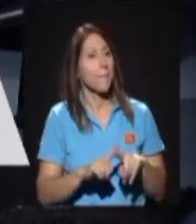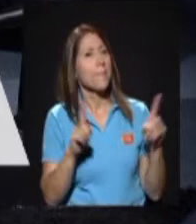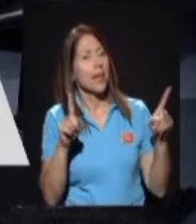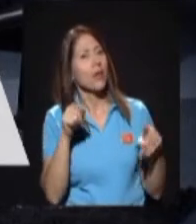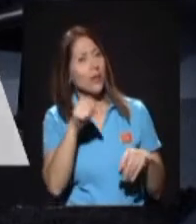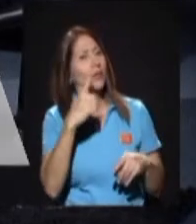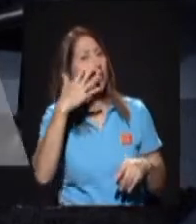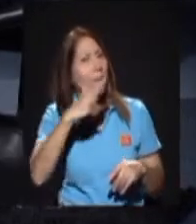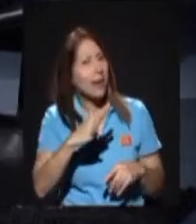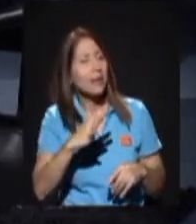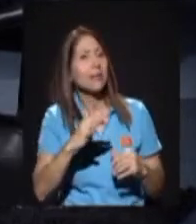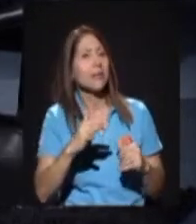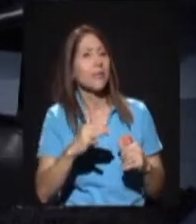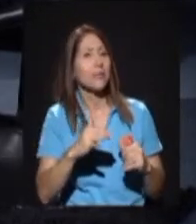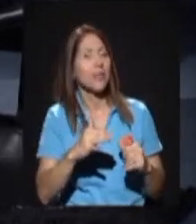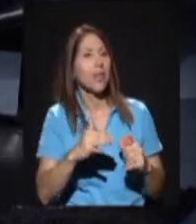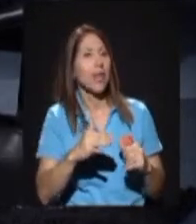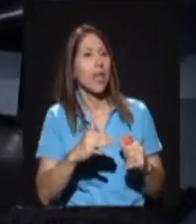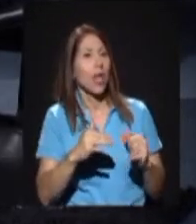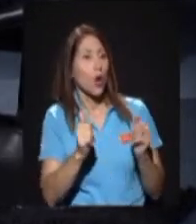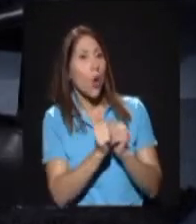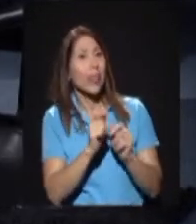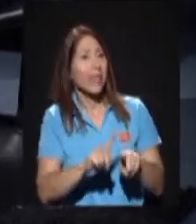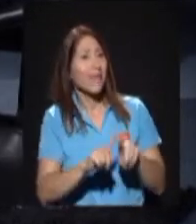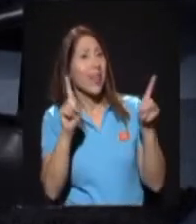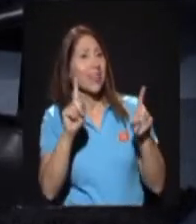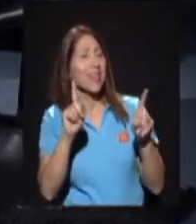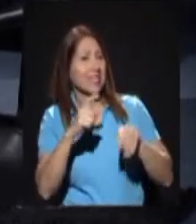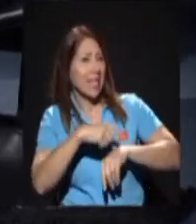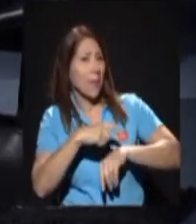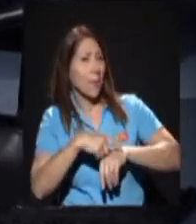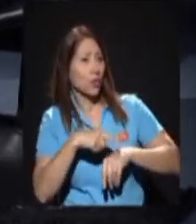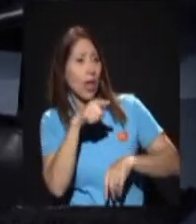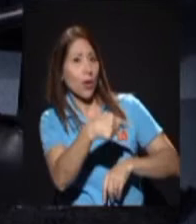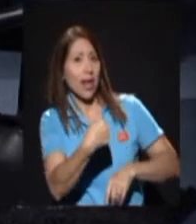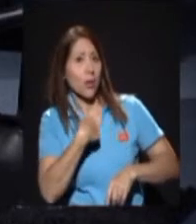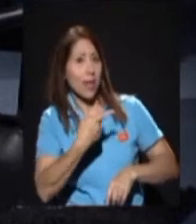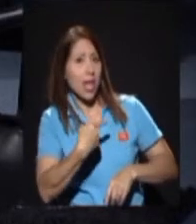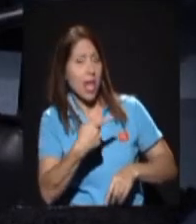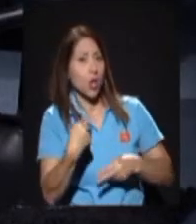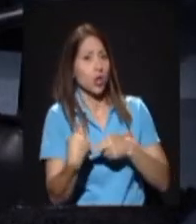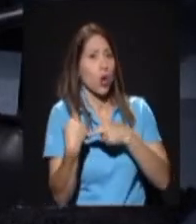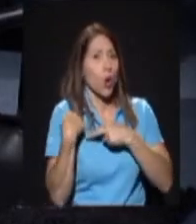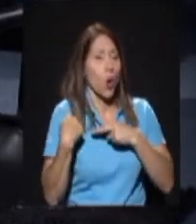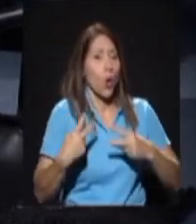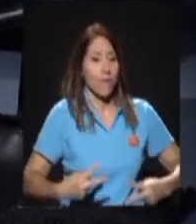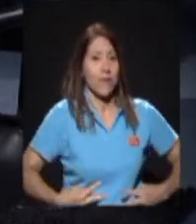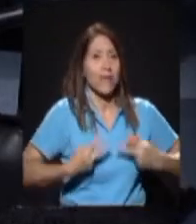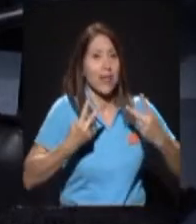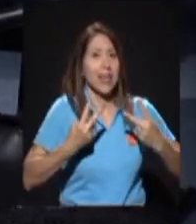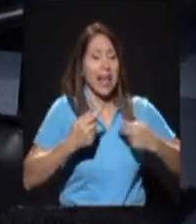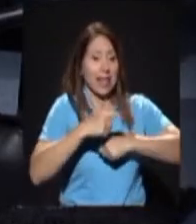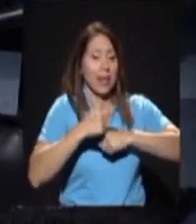con diferentes tiempos. Don Leonardo y yo nos tocó vivir la posguerra civil. Entonces, había una época